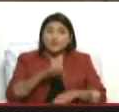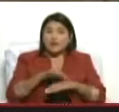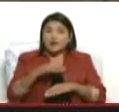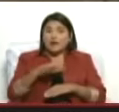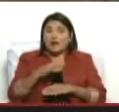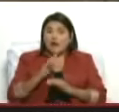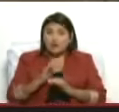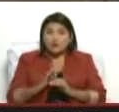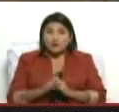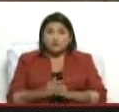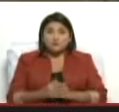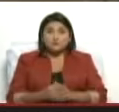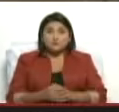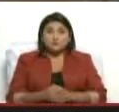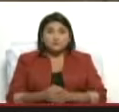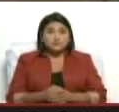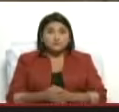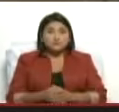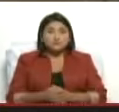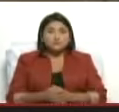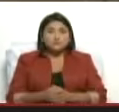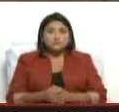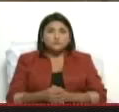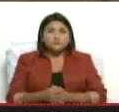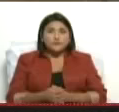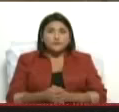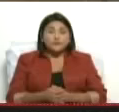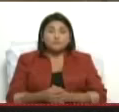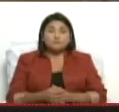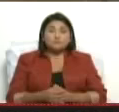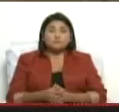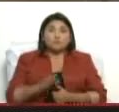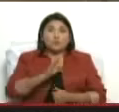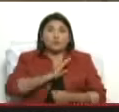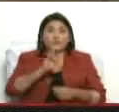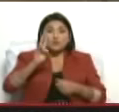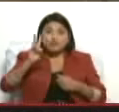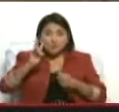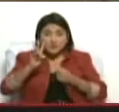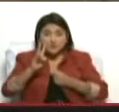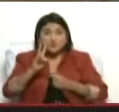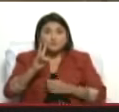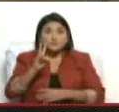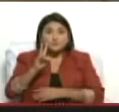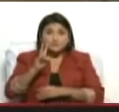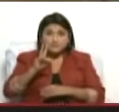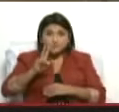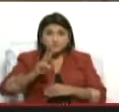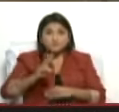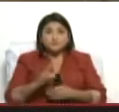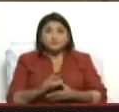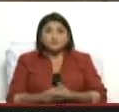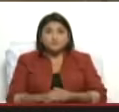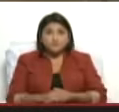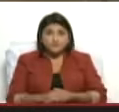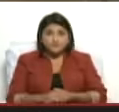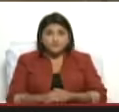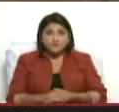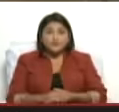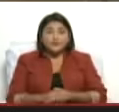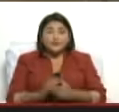sensible sensible para la seguridad de la nación es